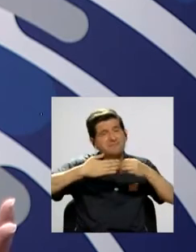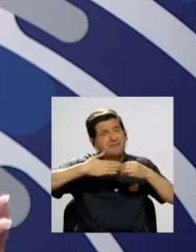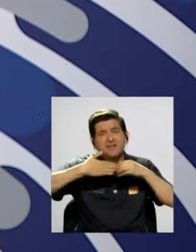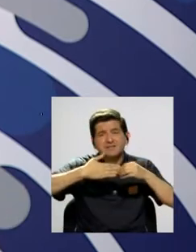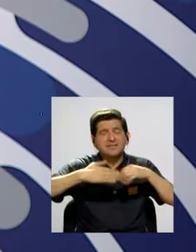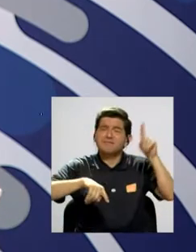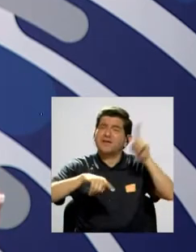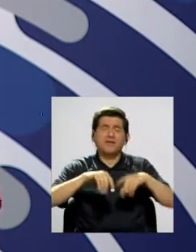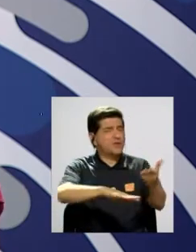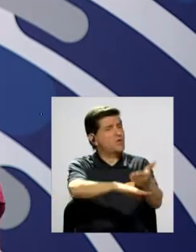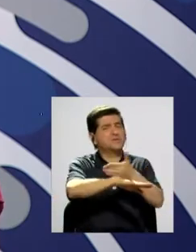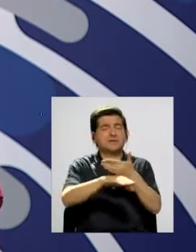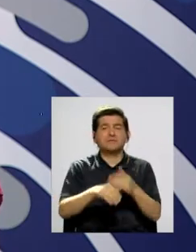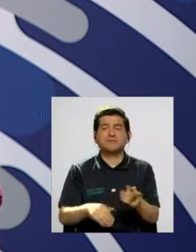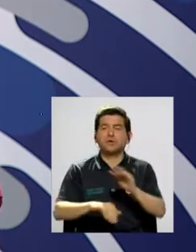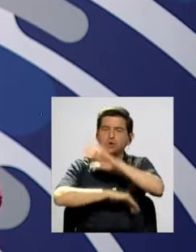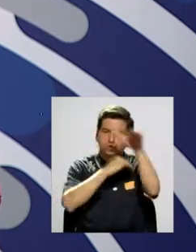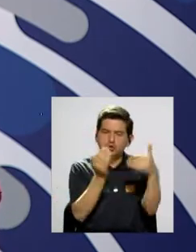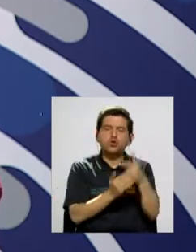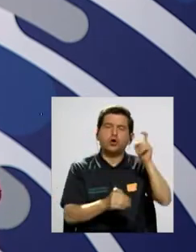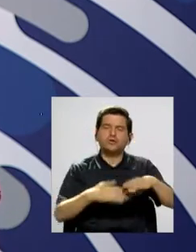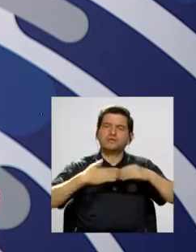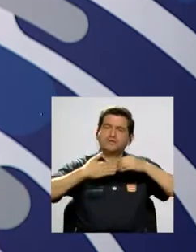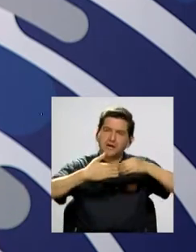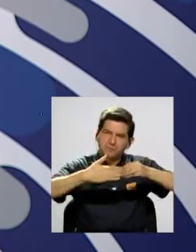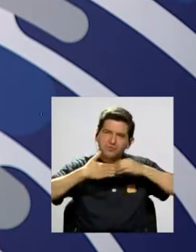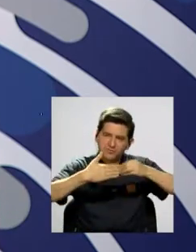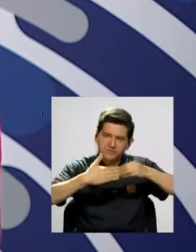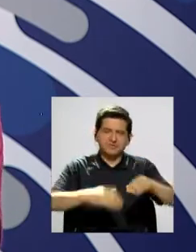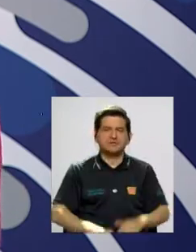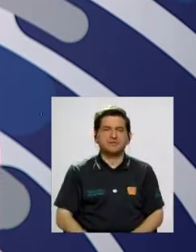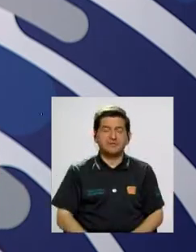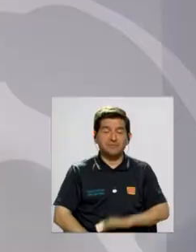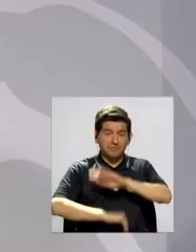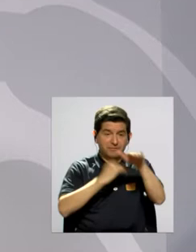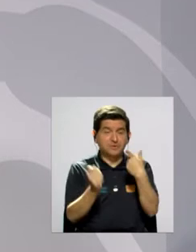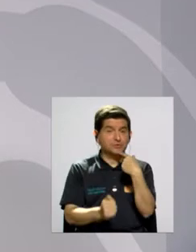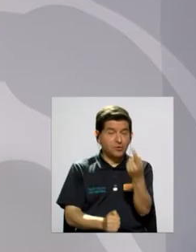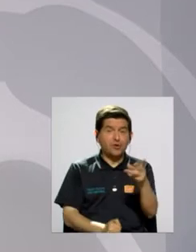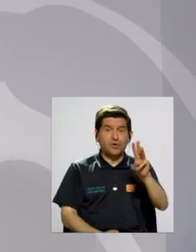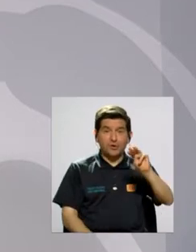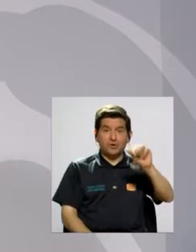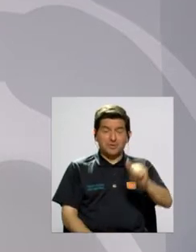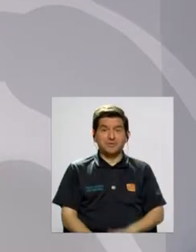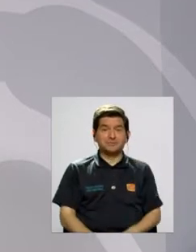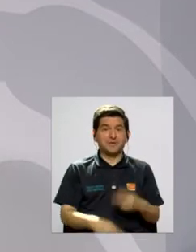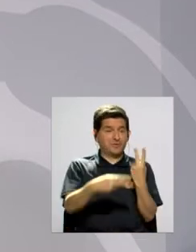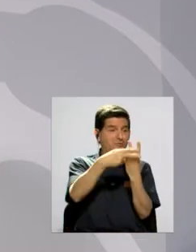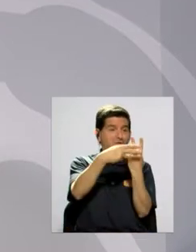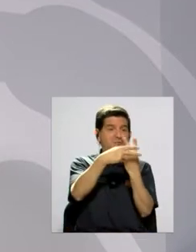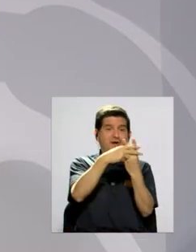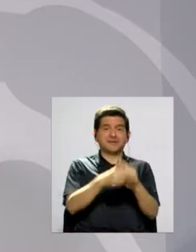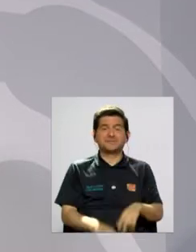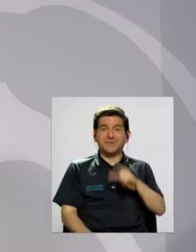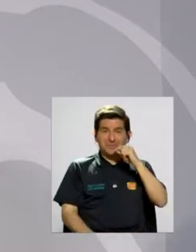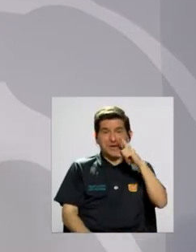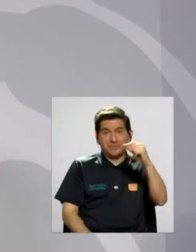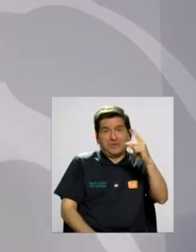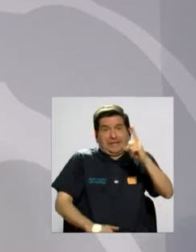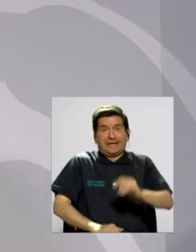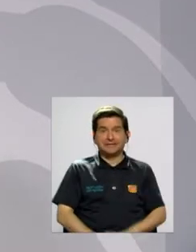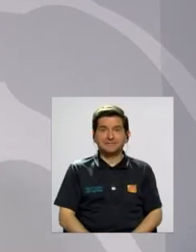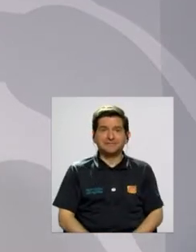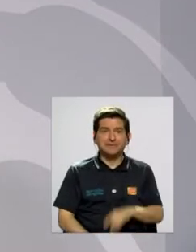posible avanzar si no cedemos todos y todas. Creo que cada una de las cosas que dice Marcia casi que son hashtag para nuestras cuentas en Twitter hoy,